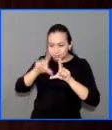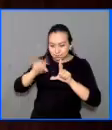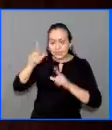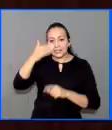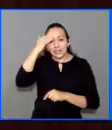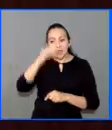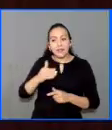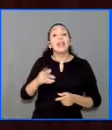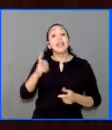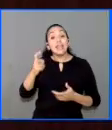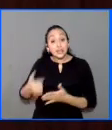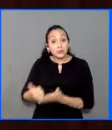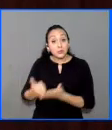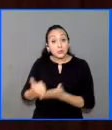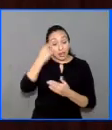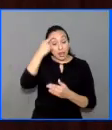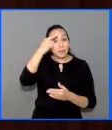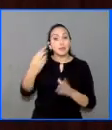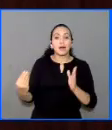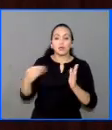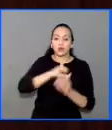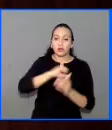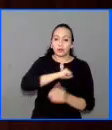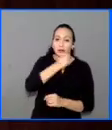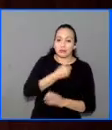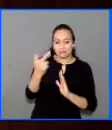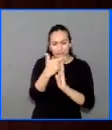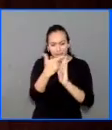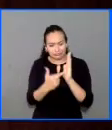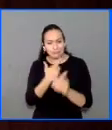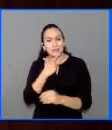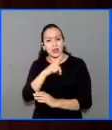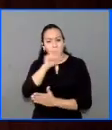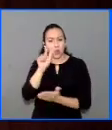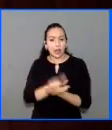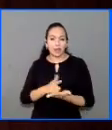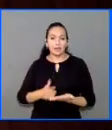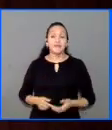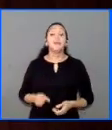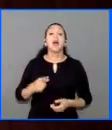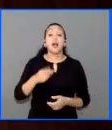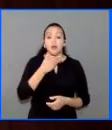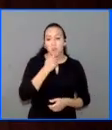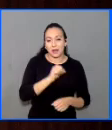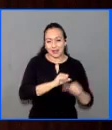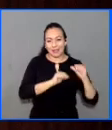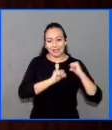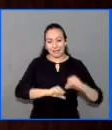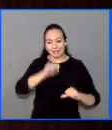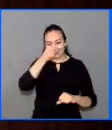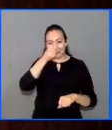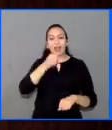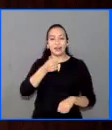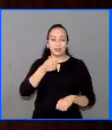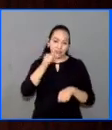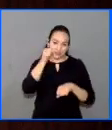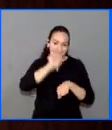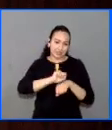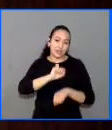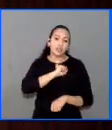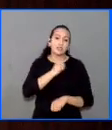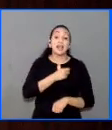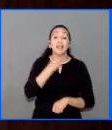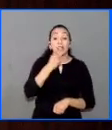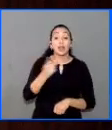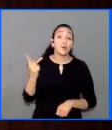salud. En este marco, el secretario de Salud dijo que en esta materia, la voluntad política es un tema fundamental